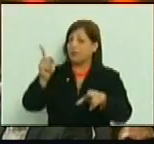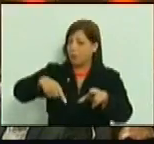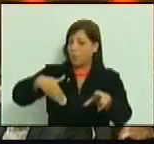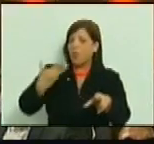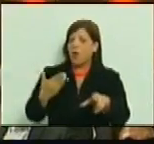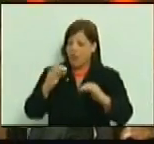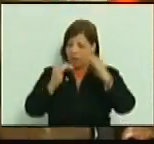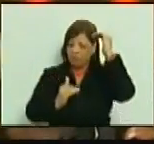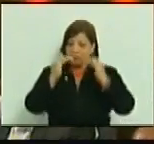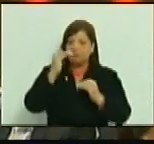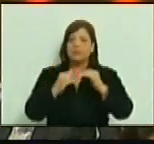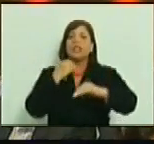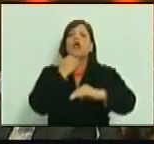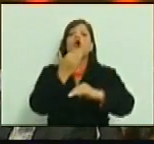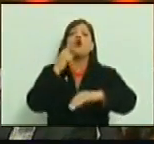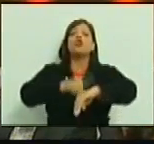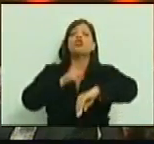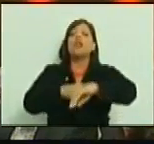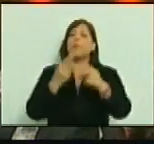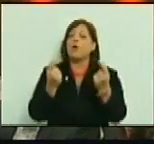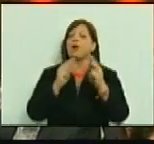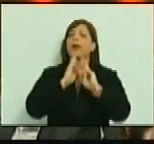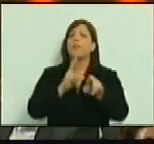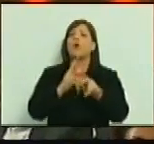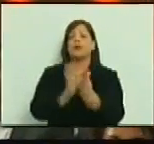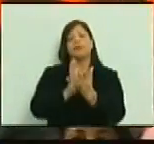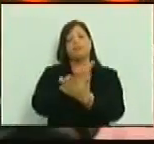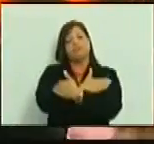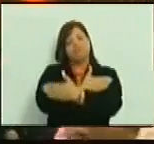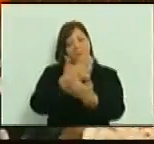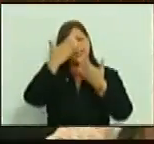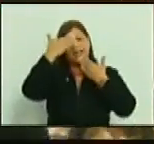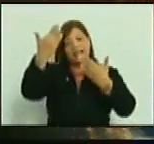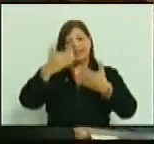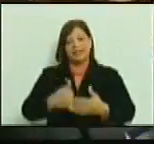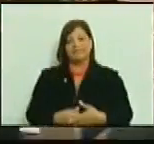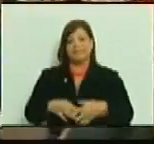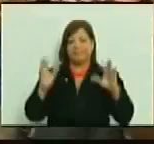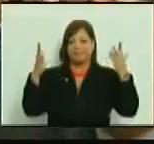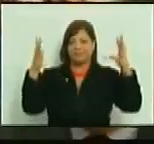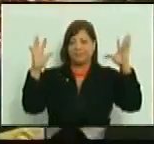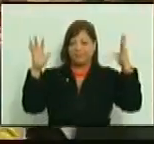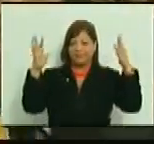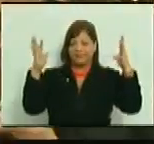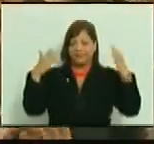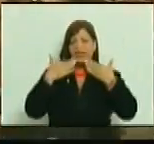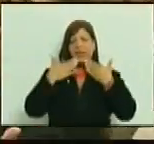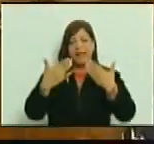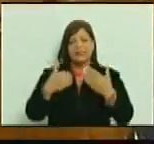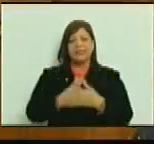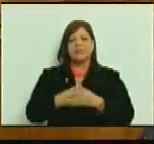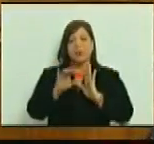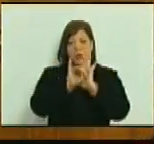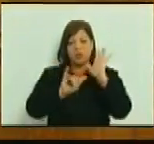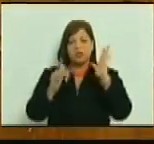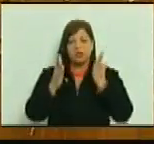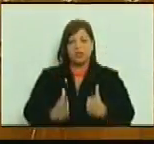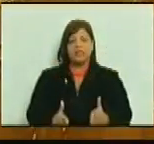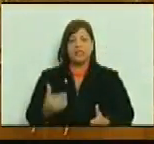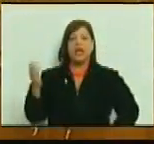medibles en el corto tiempo. Feliz tarde. Muchas gracias, constituyente Camacho.